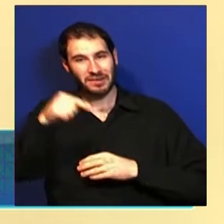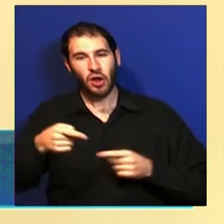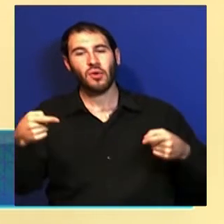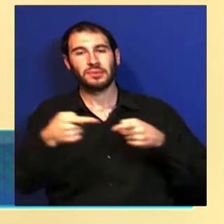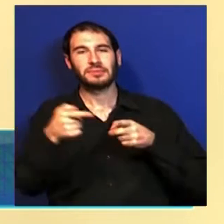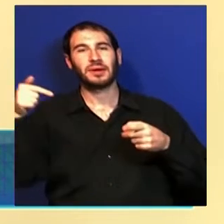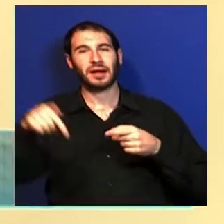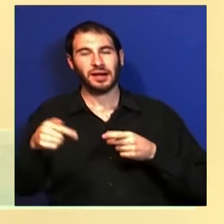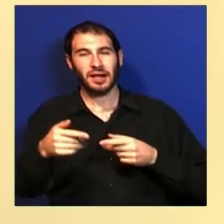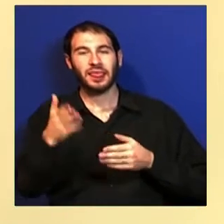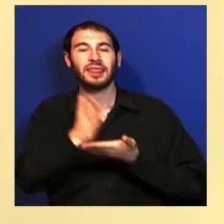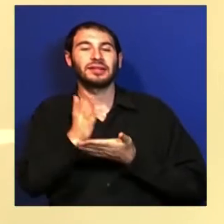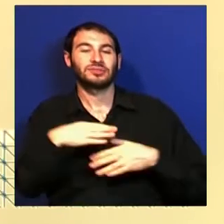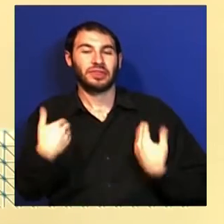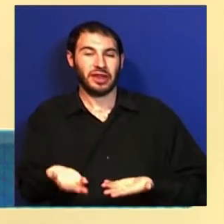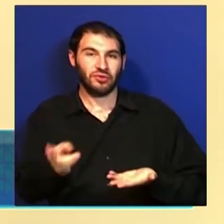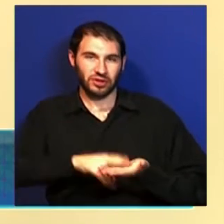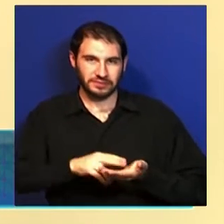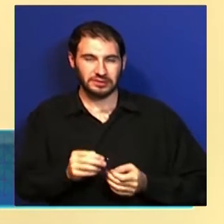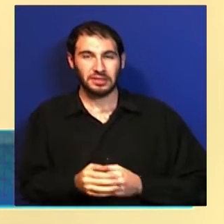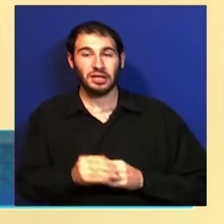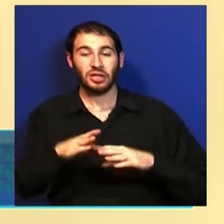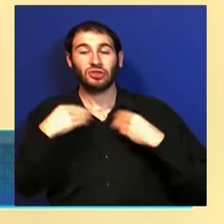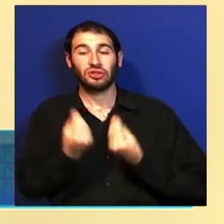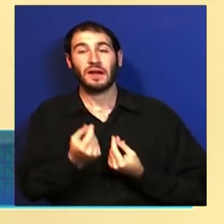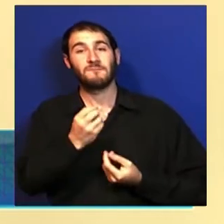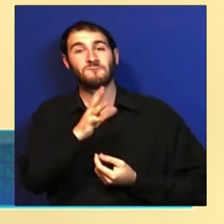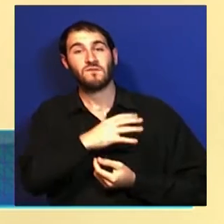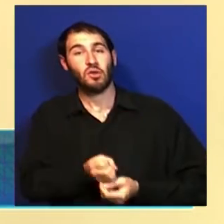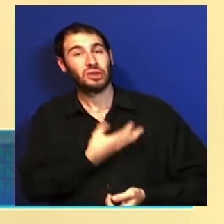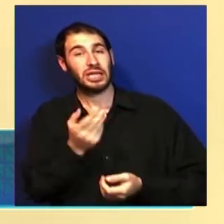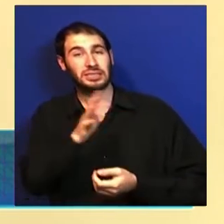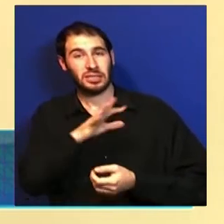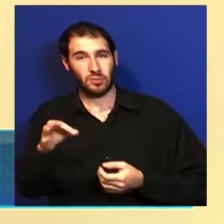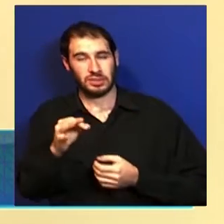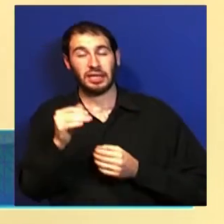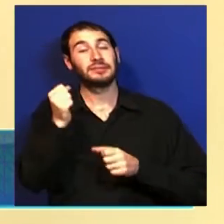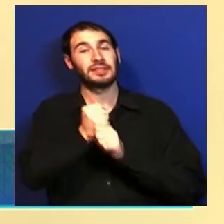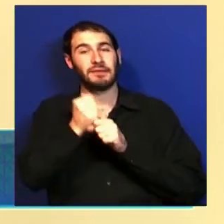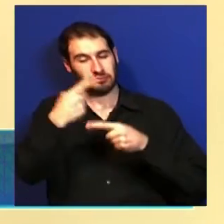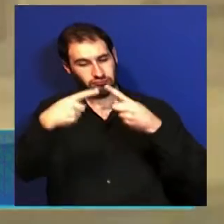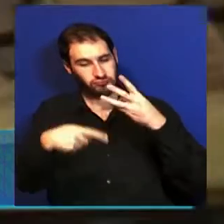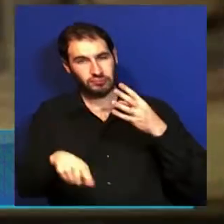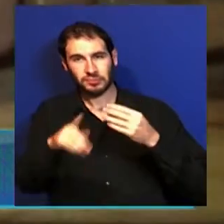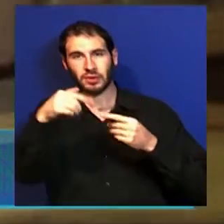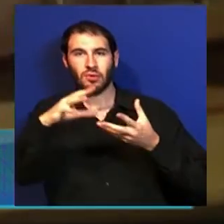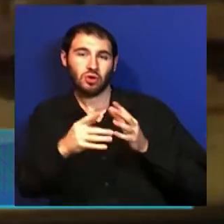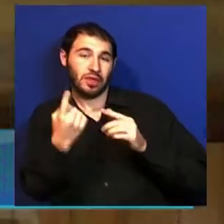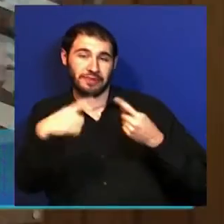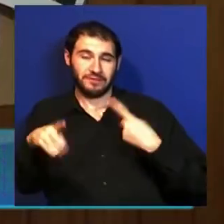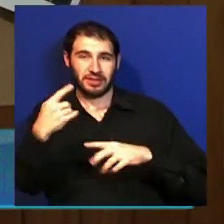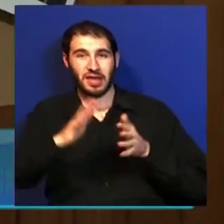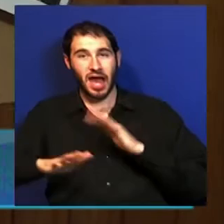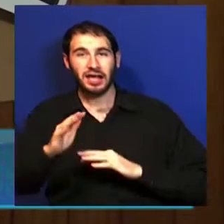de restituir sus derechos. Son 50 voluntarios y dentro de las tareas y las distintas actividades